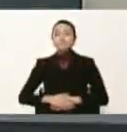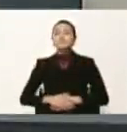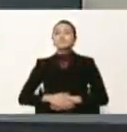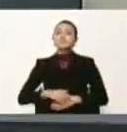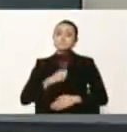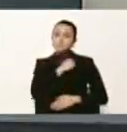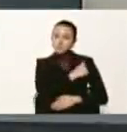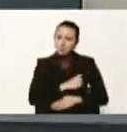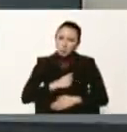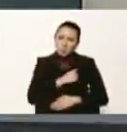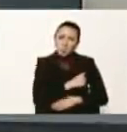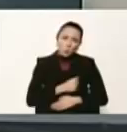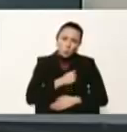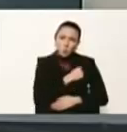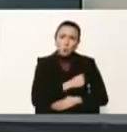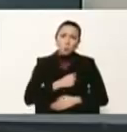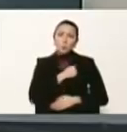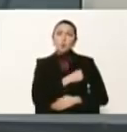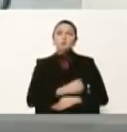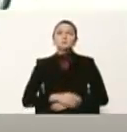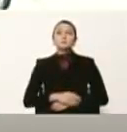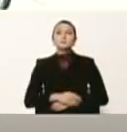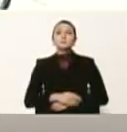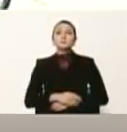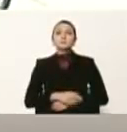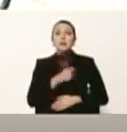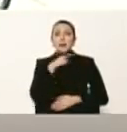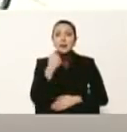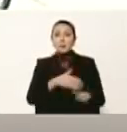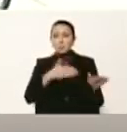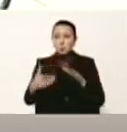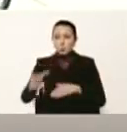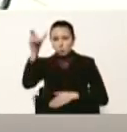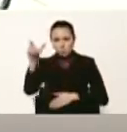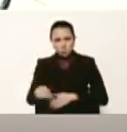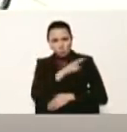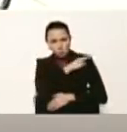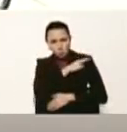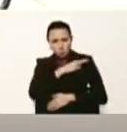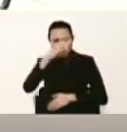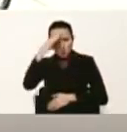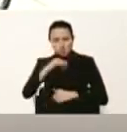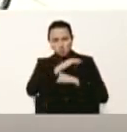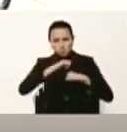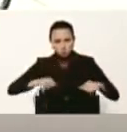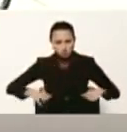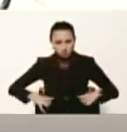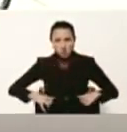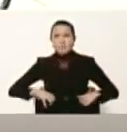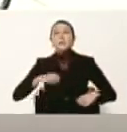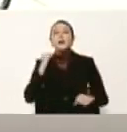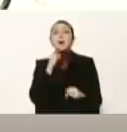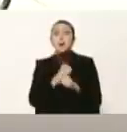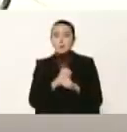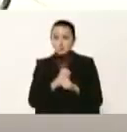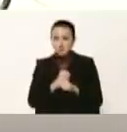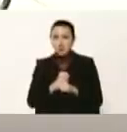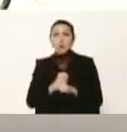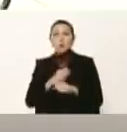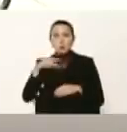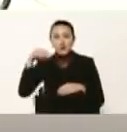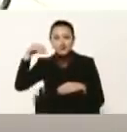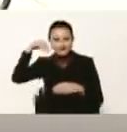la muerte del un sargento de la Guardia Nacional que estaba en las operaciones dentro del